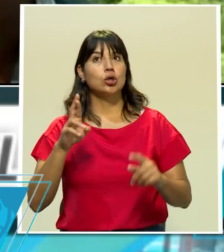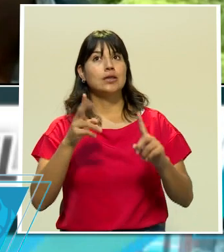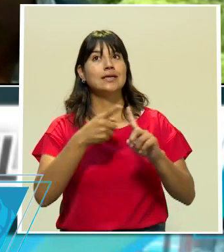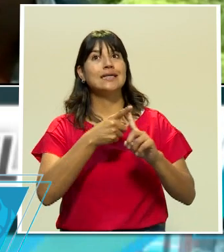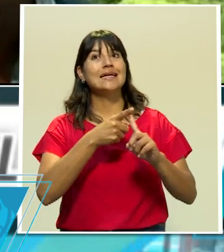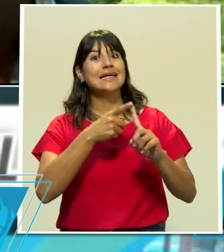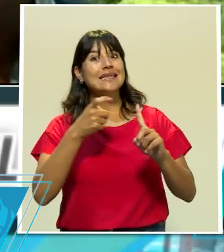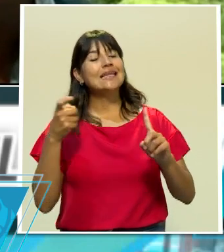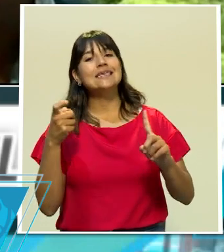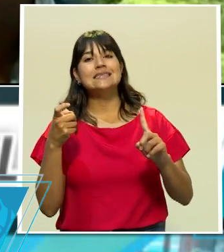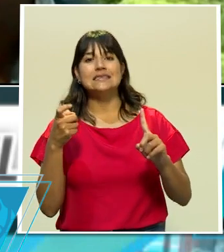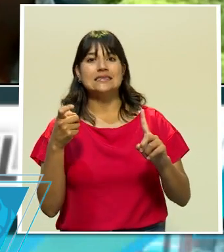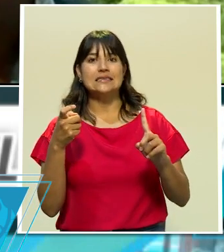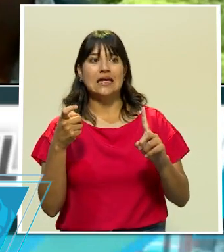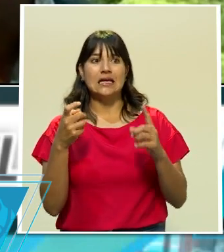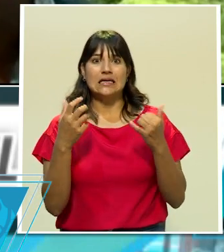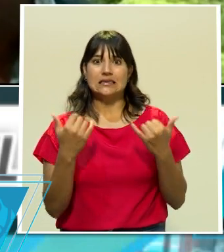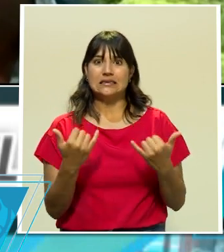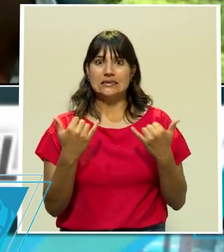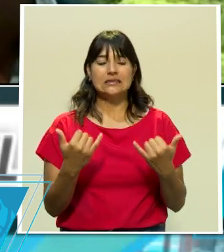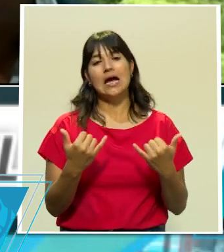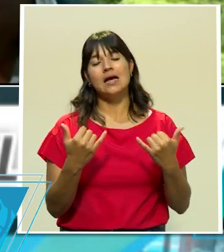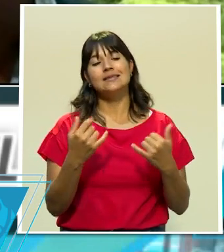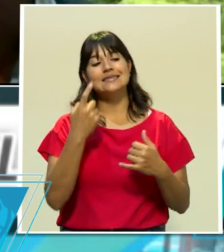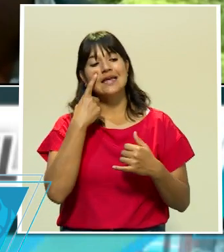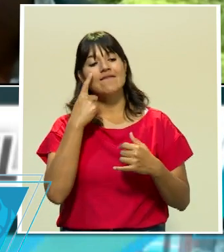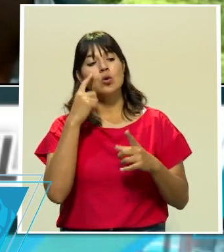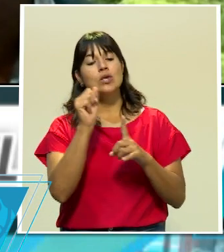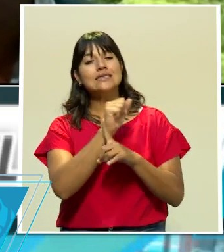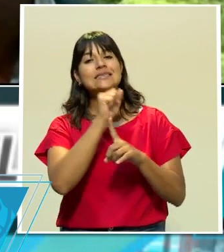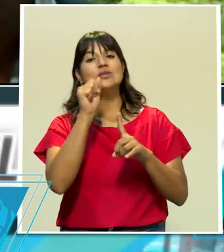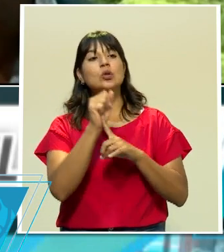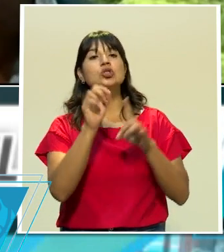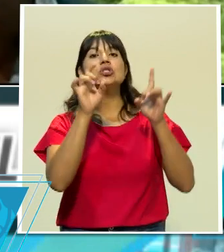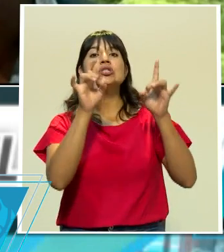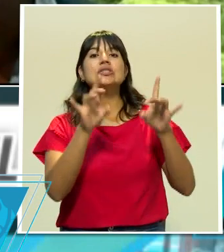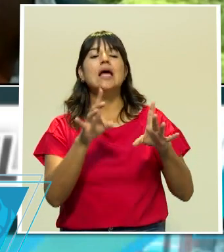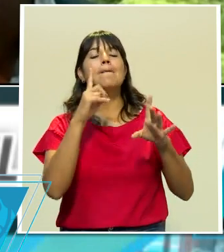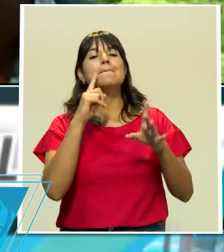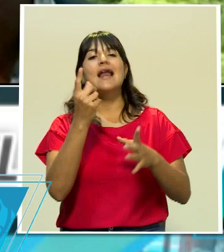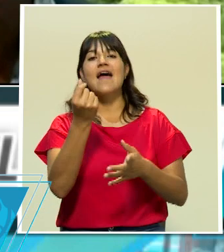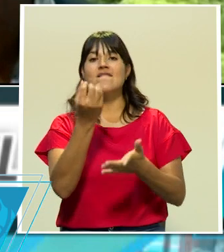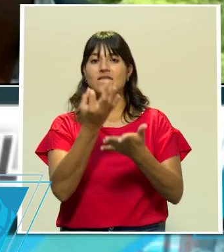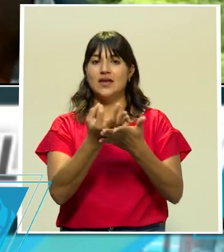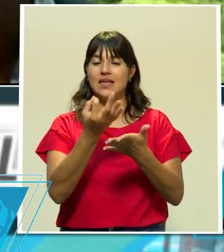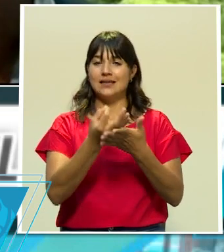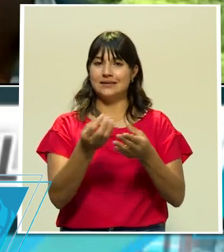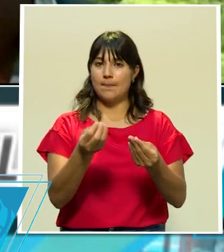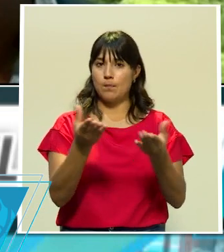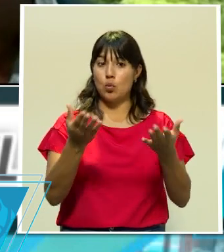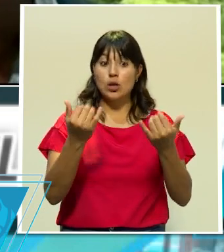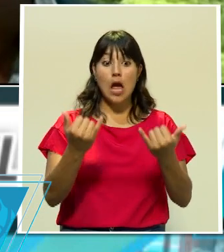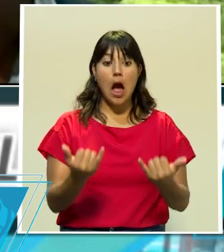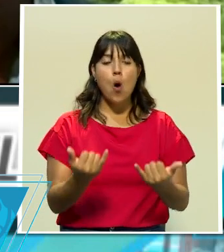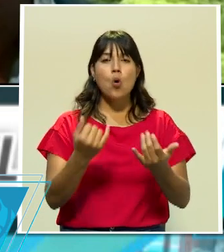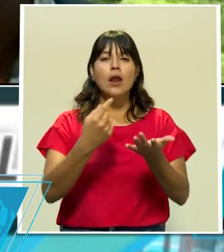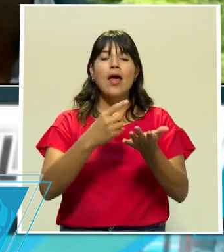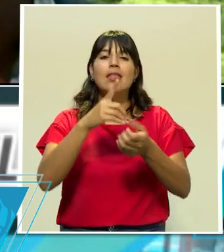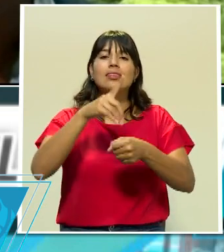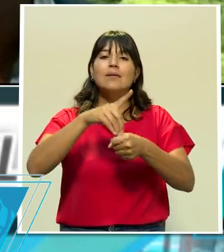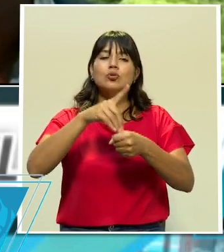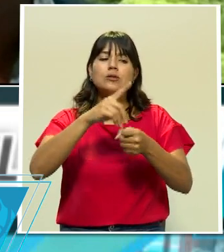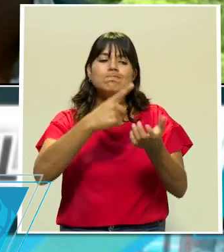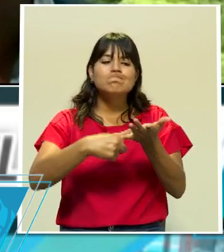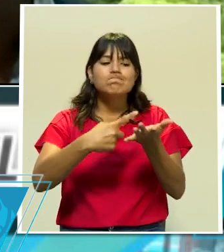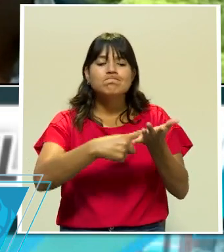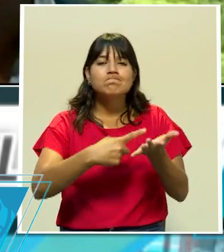panorama caótico para las finanzas públicas. Los diputados discuten recortes muy grandes que podrían